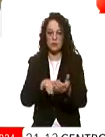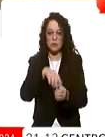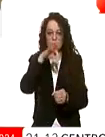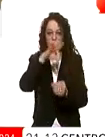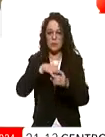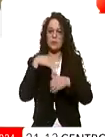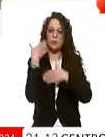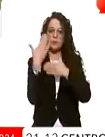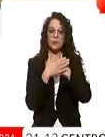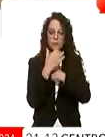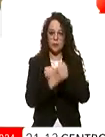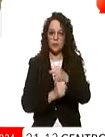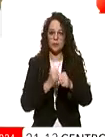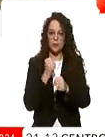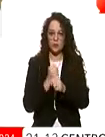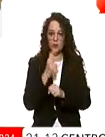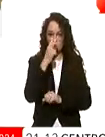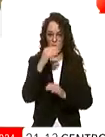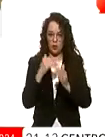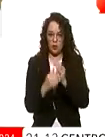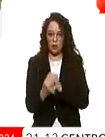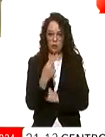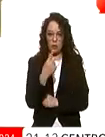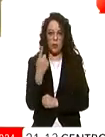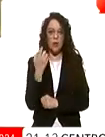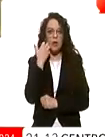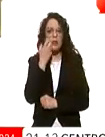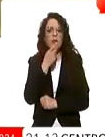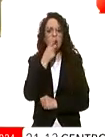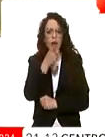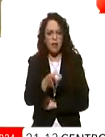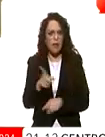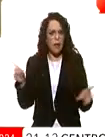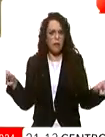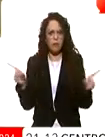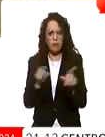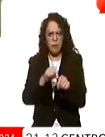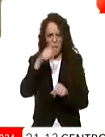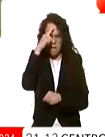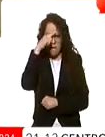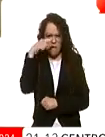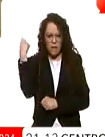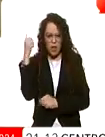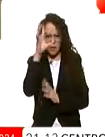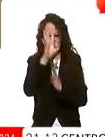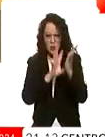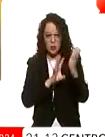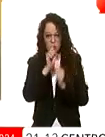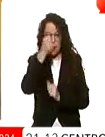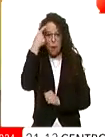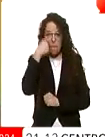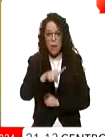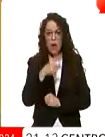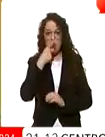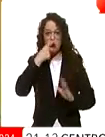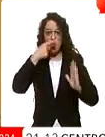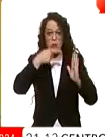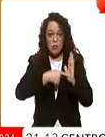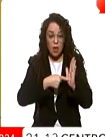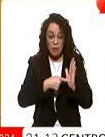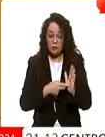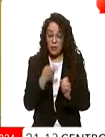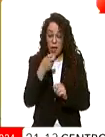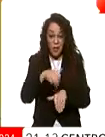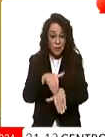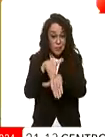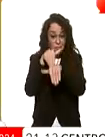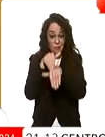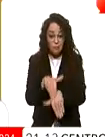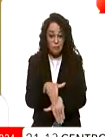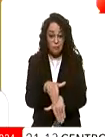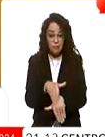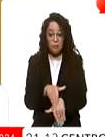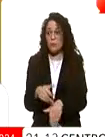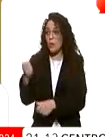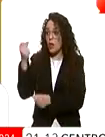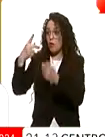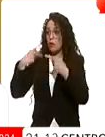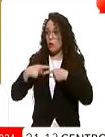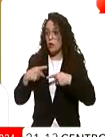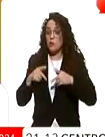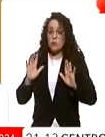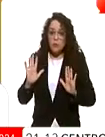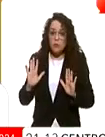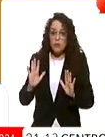que tiene que cumplirse la Constitución. Y también dije en la sesión, puede no gustar la determinada persona el contenido de la